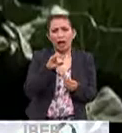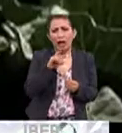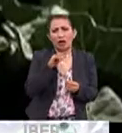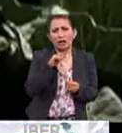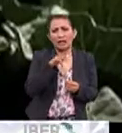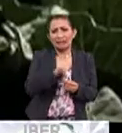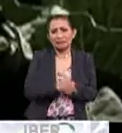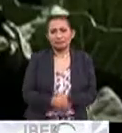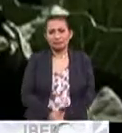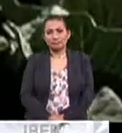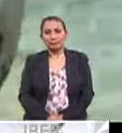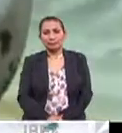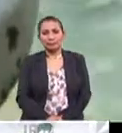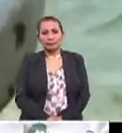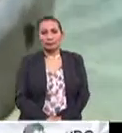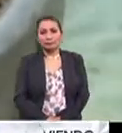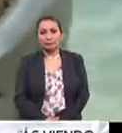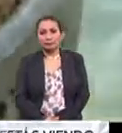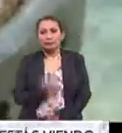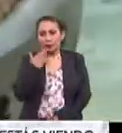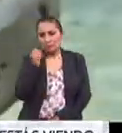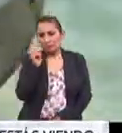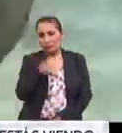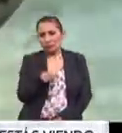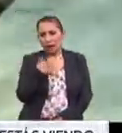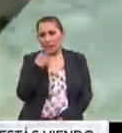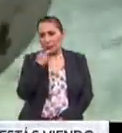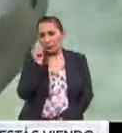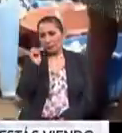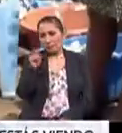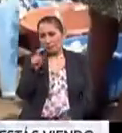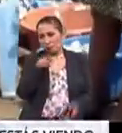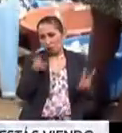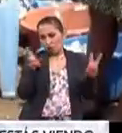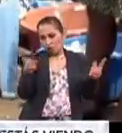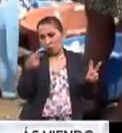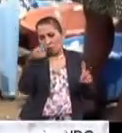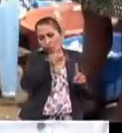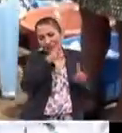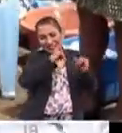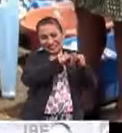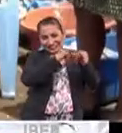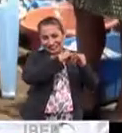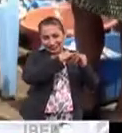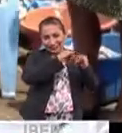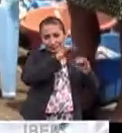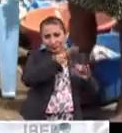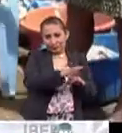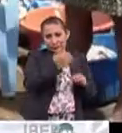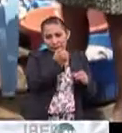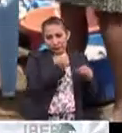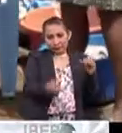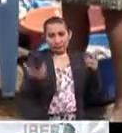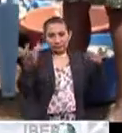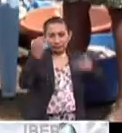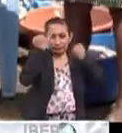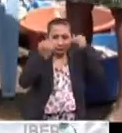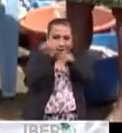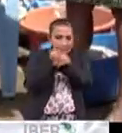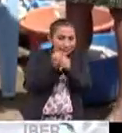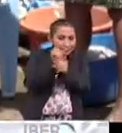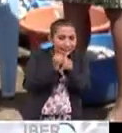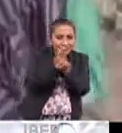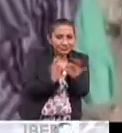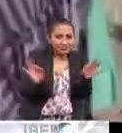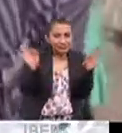excesiva. Claro, y en ese sentido, y hablando precisamente desde una de las instituciones pues generadoras de investigación